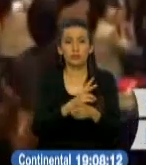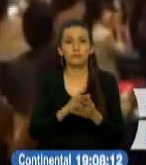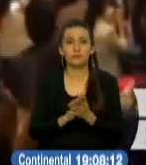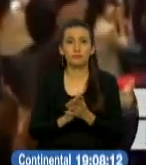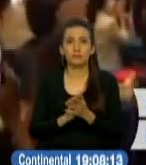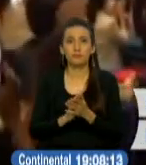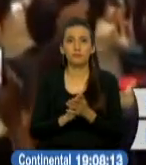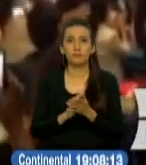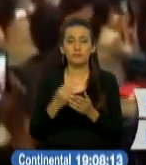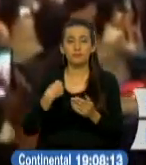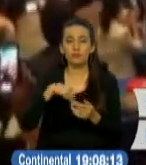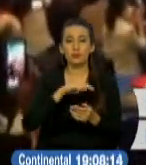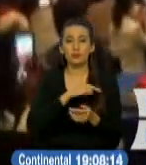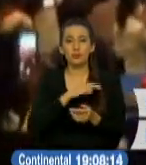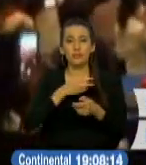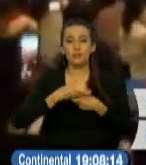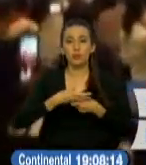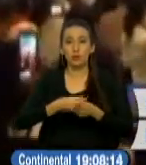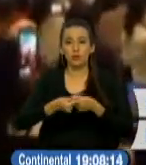rápido